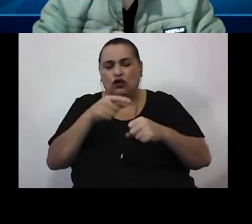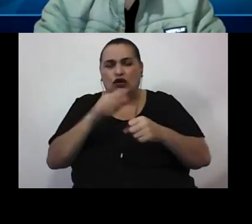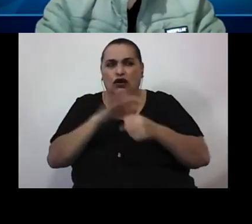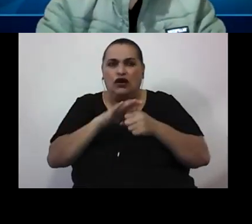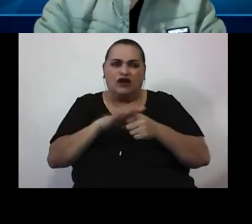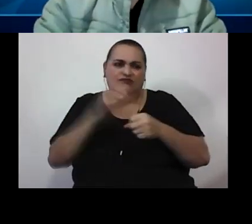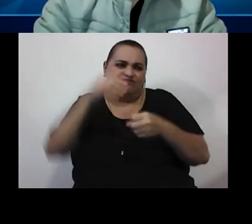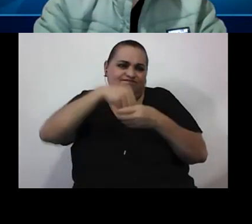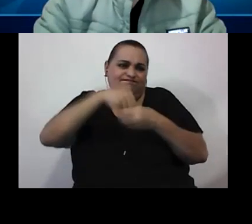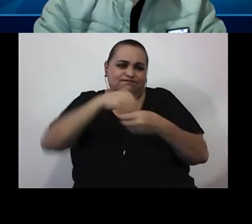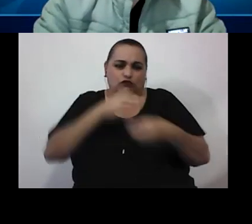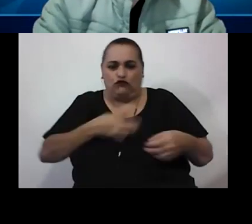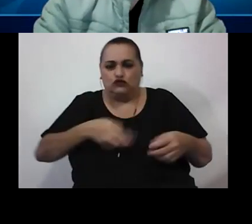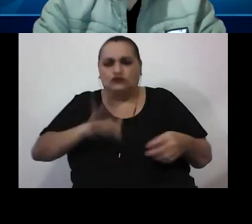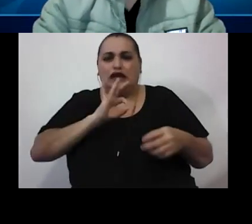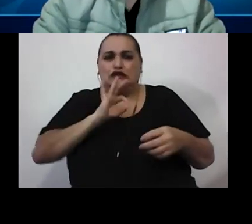emociones